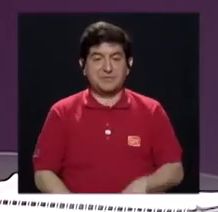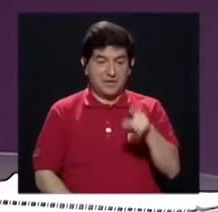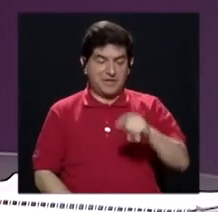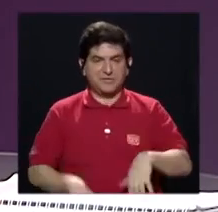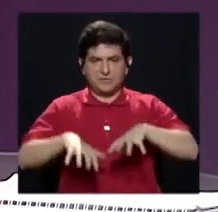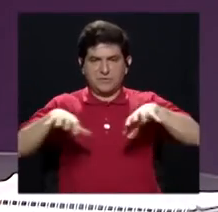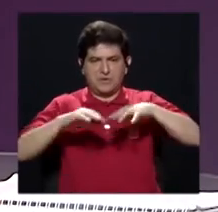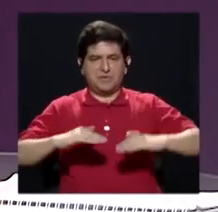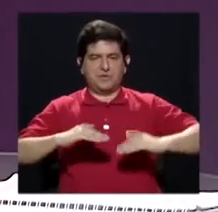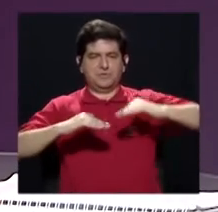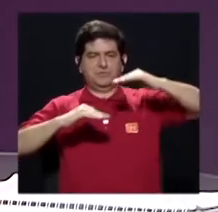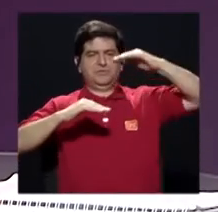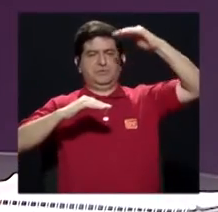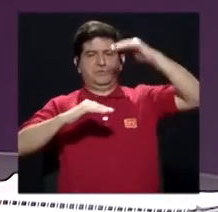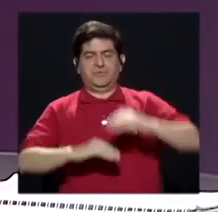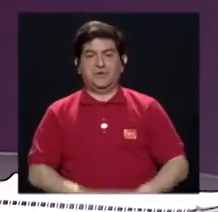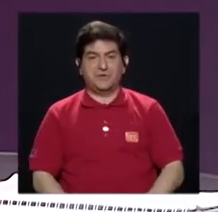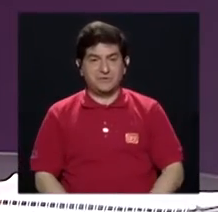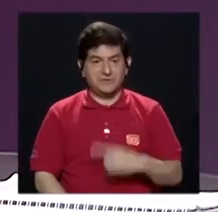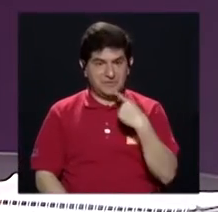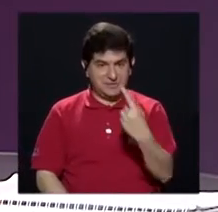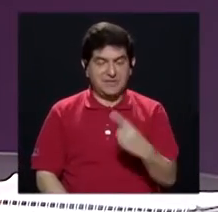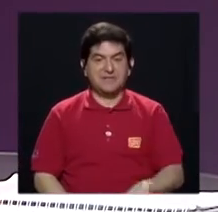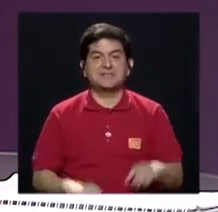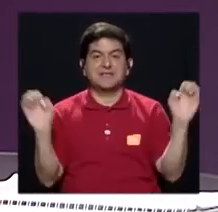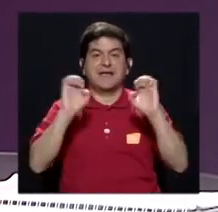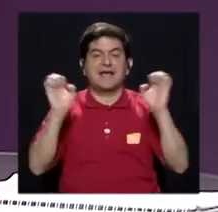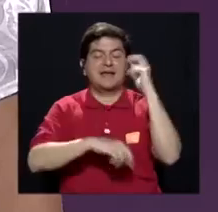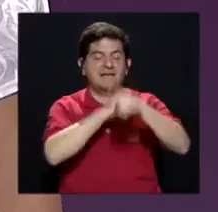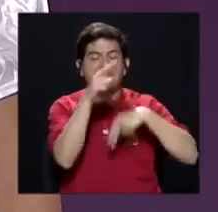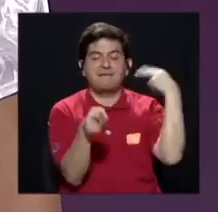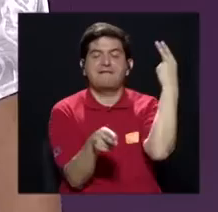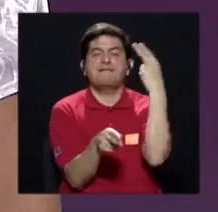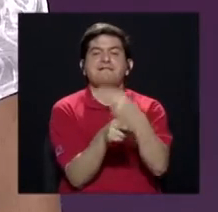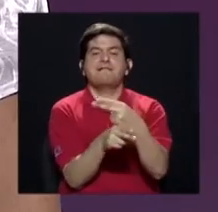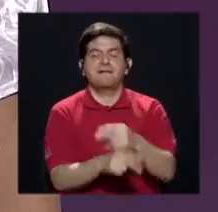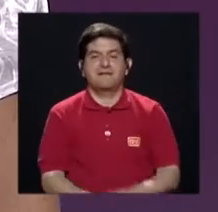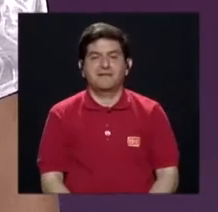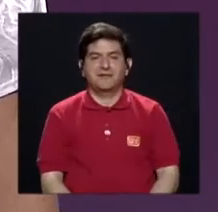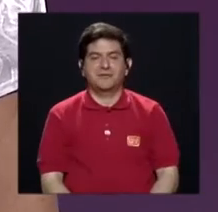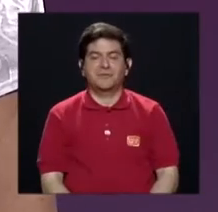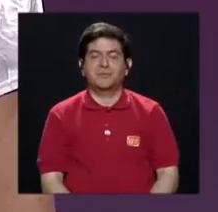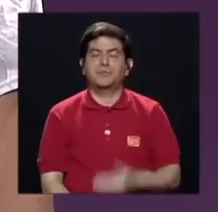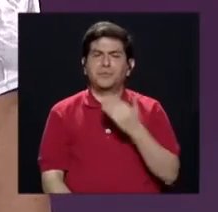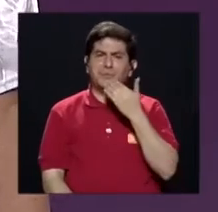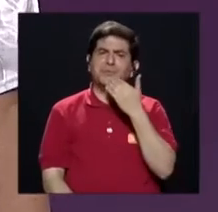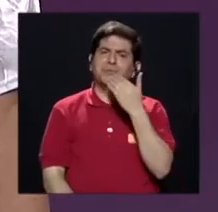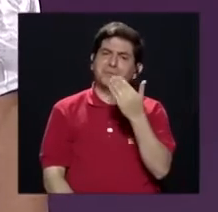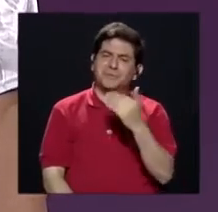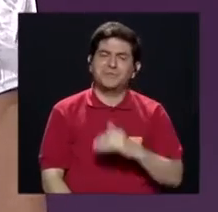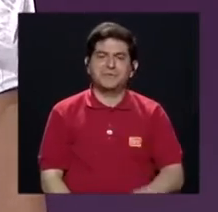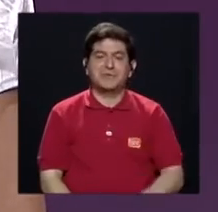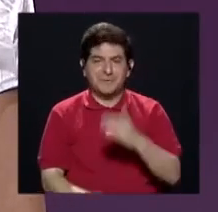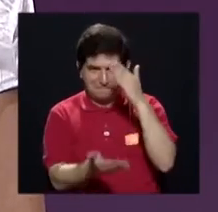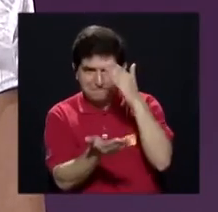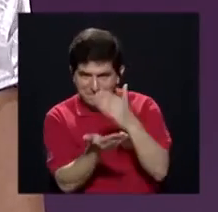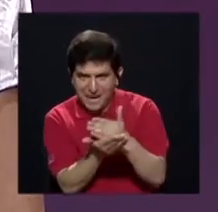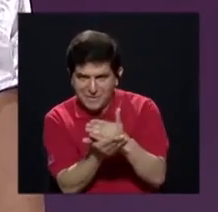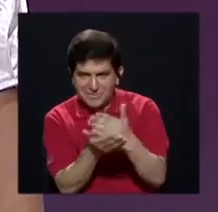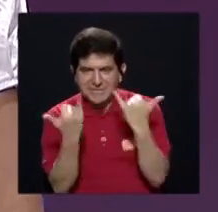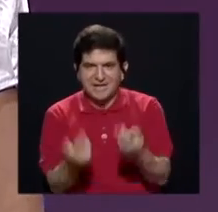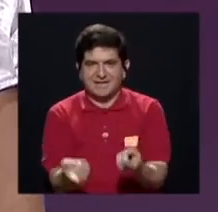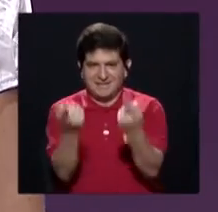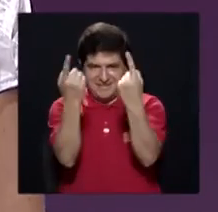alto, ¿no? De hecho, se plantea que es una energía universal. Muchas gracias. Vamos a ir a un corte comercial